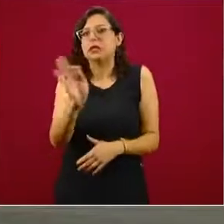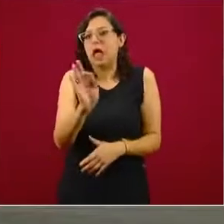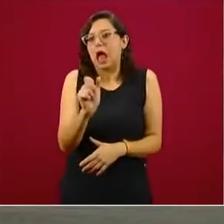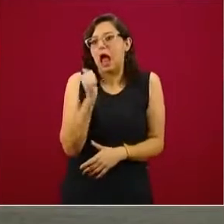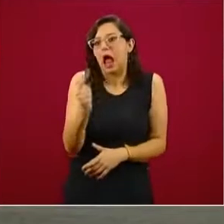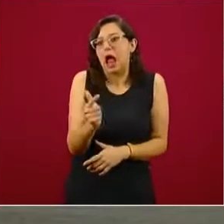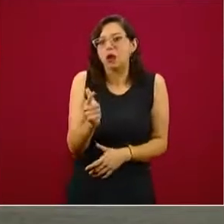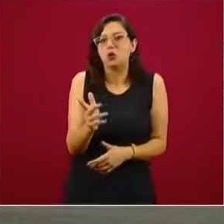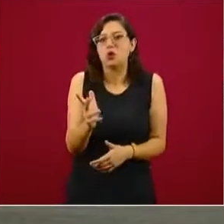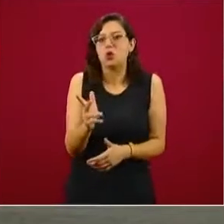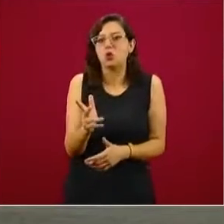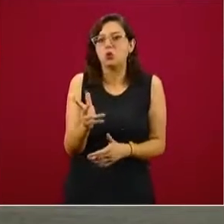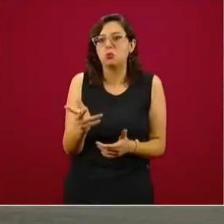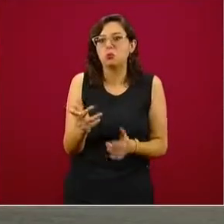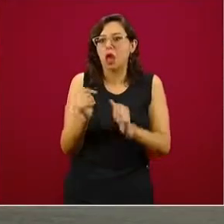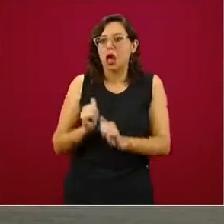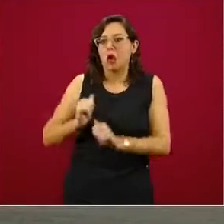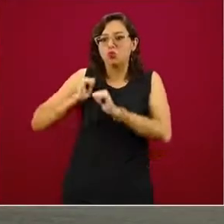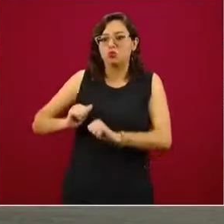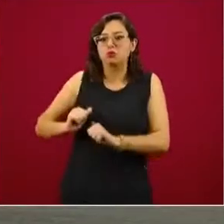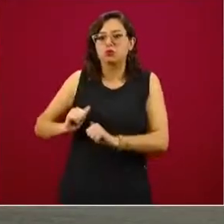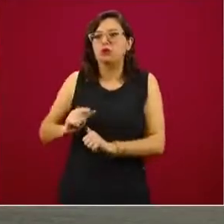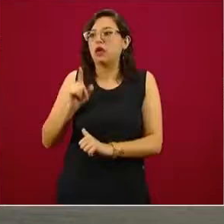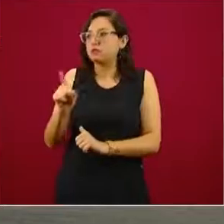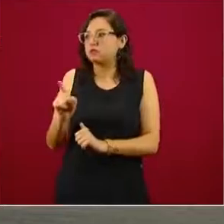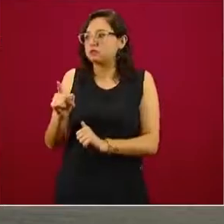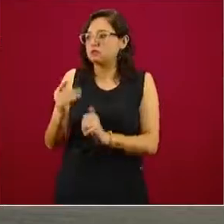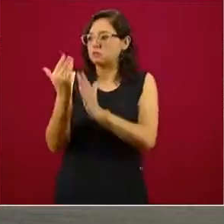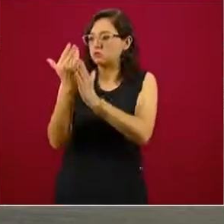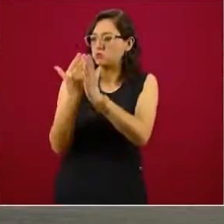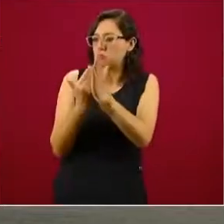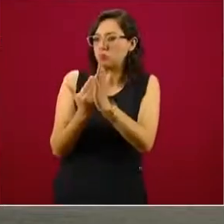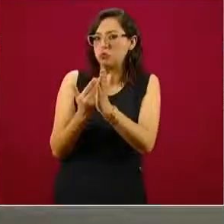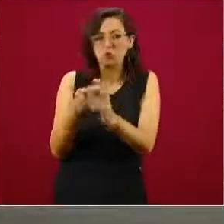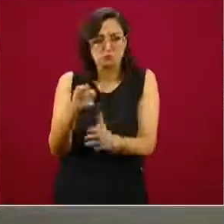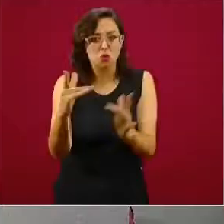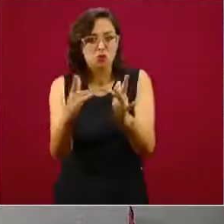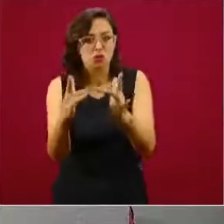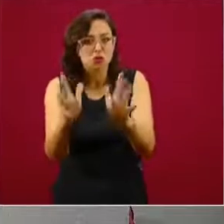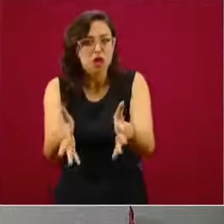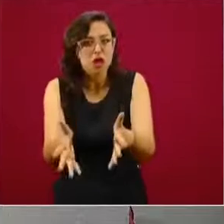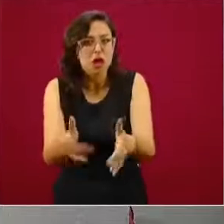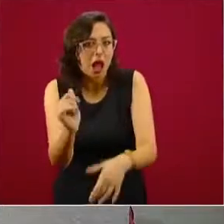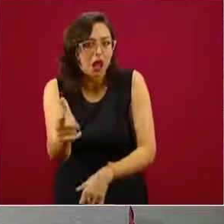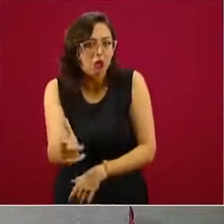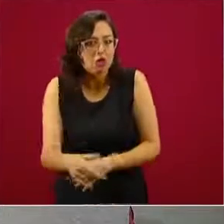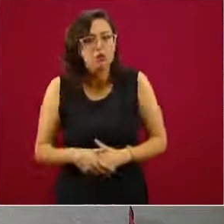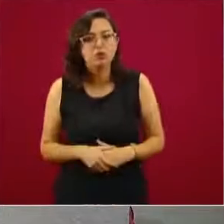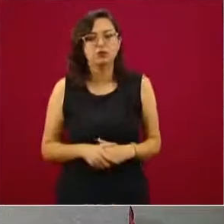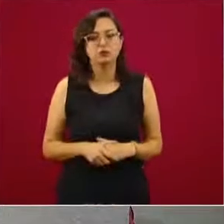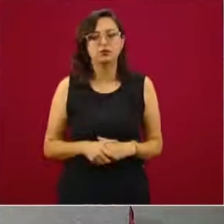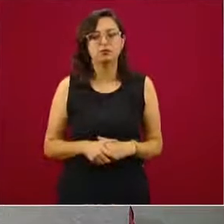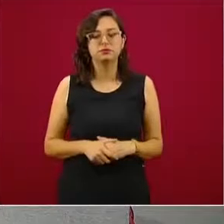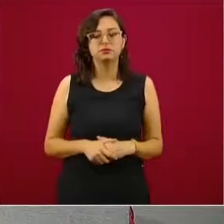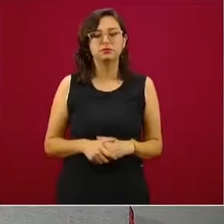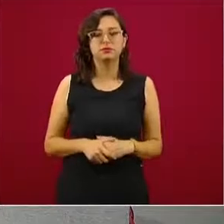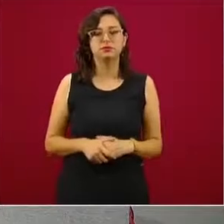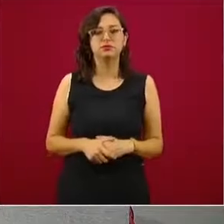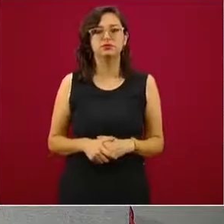contacto con autoridades que están implementando pues este protocolo. Muchísimas gracias. Gracias. Yo le agradezco